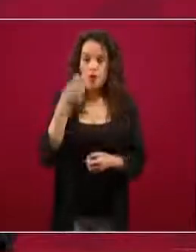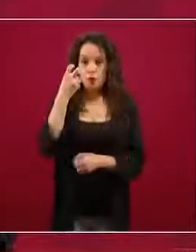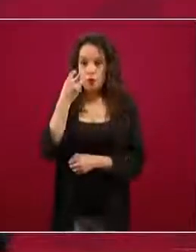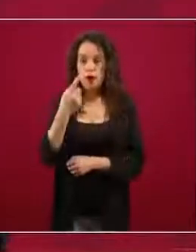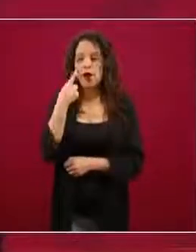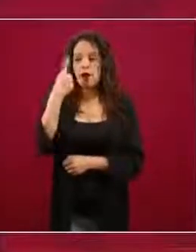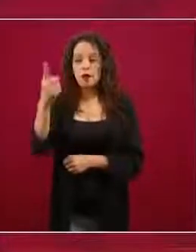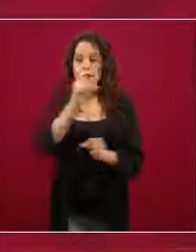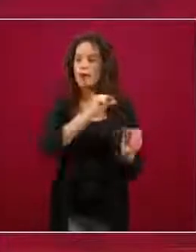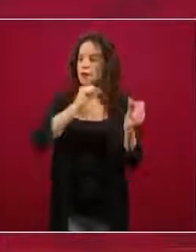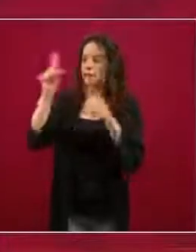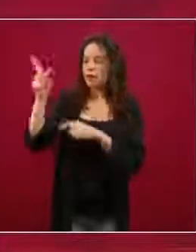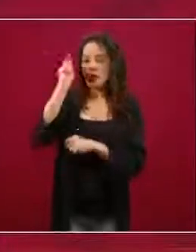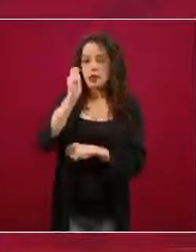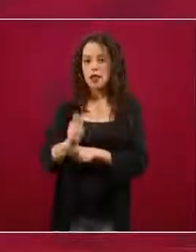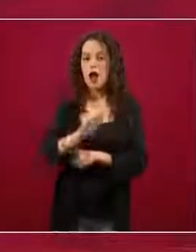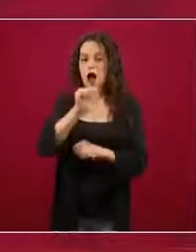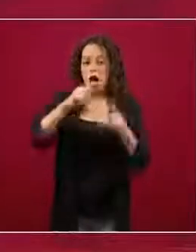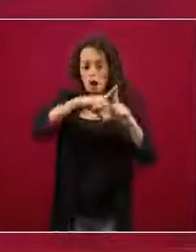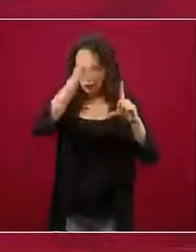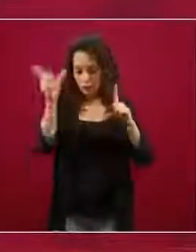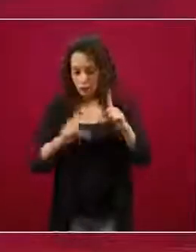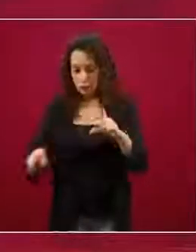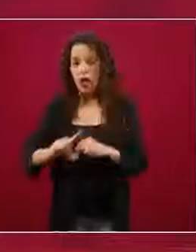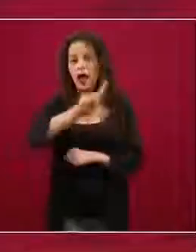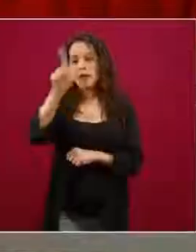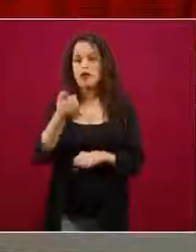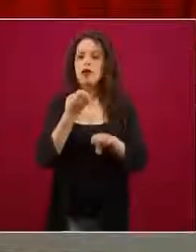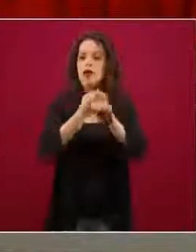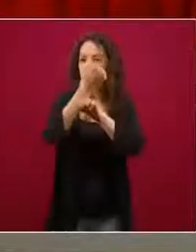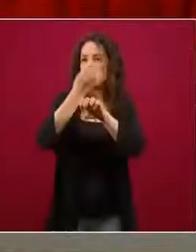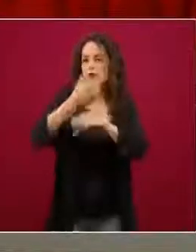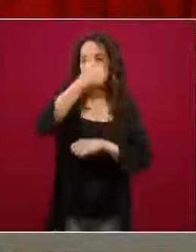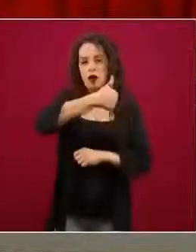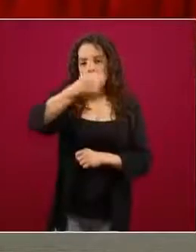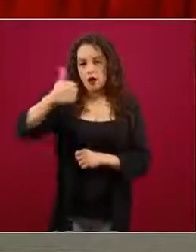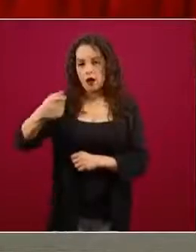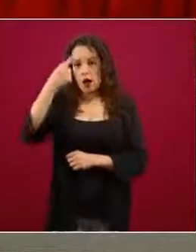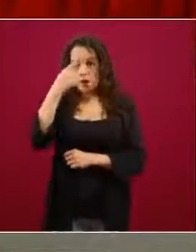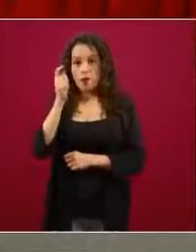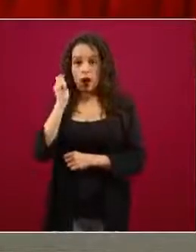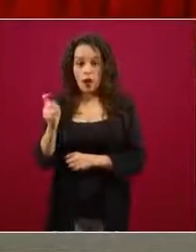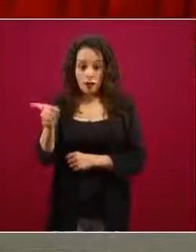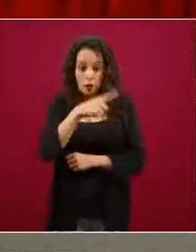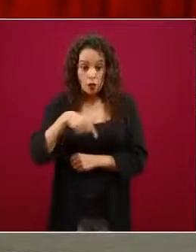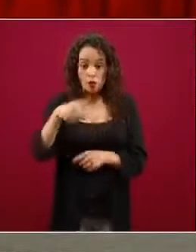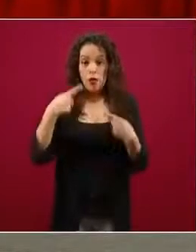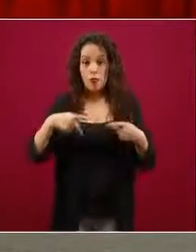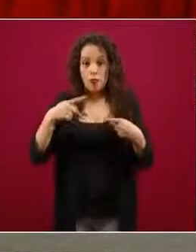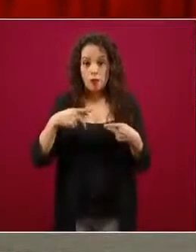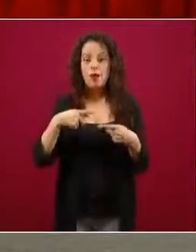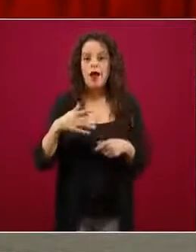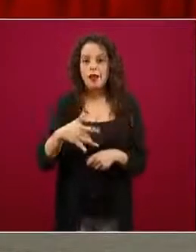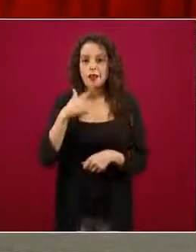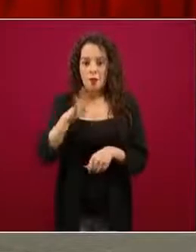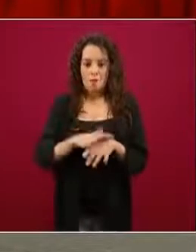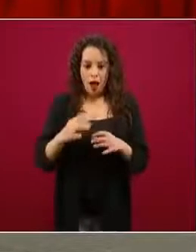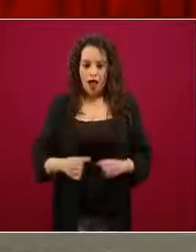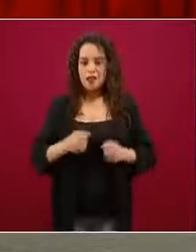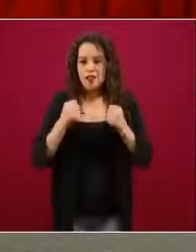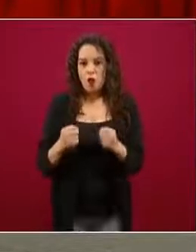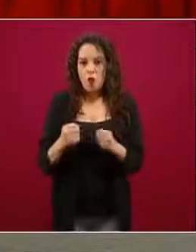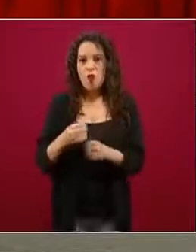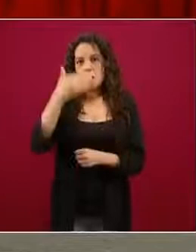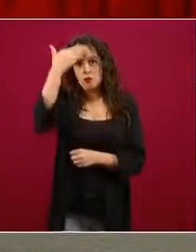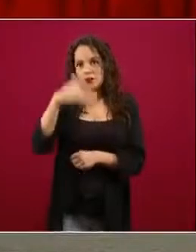después detalles estatales y presentamos elementos temáticos que ayuden a la población a empoderarse. Ahora, toda la información que a